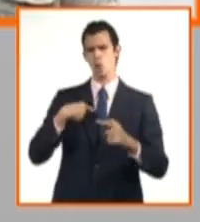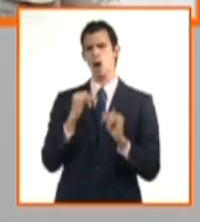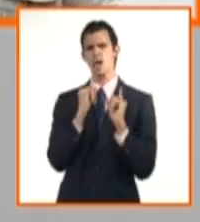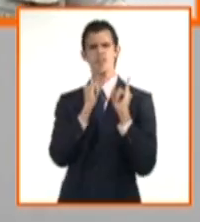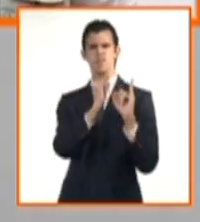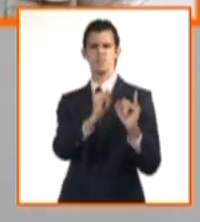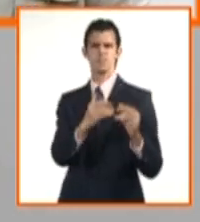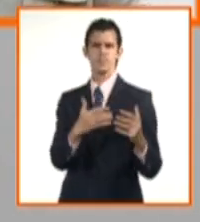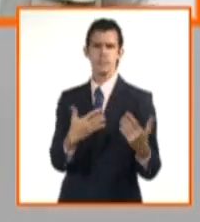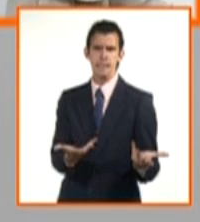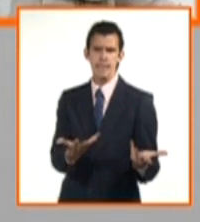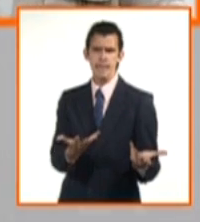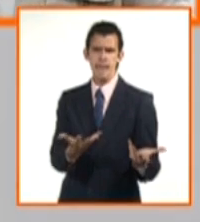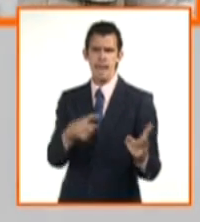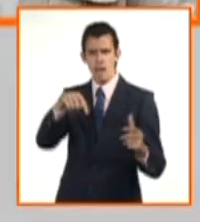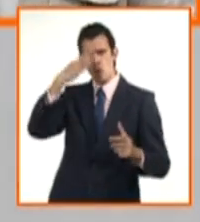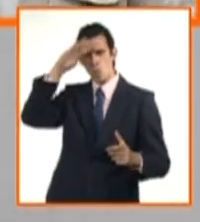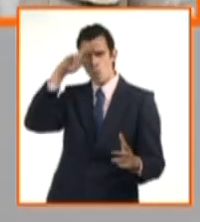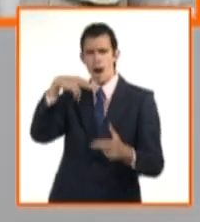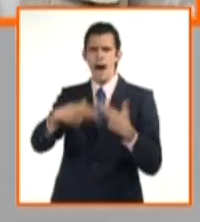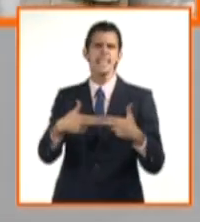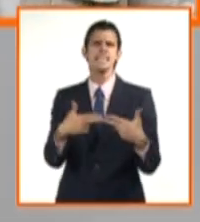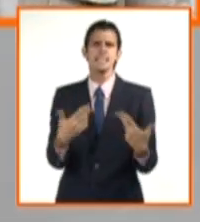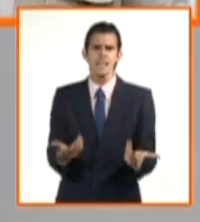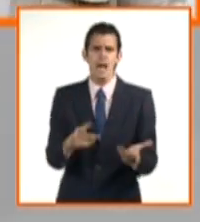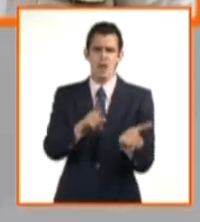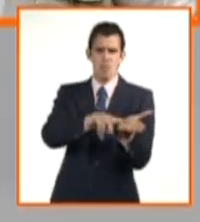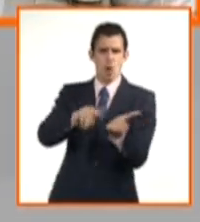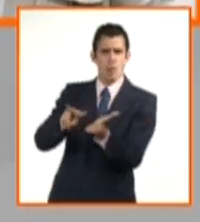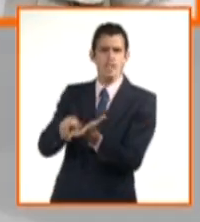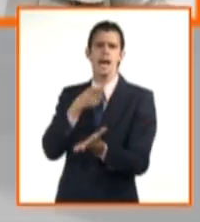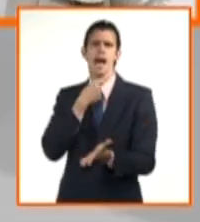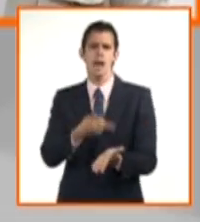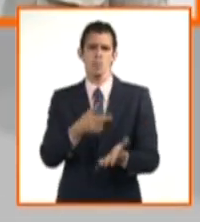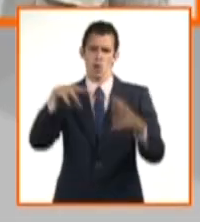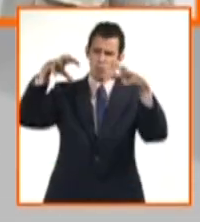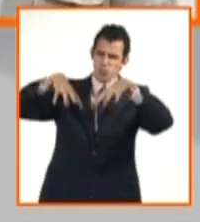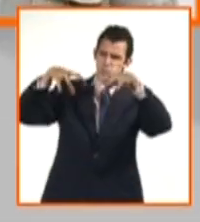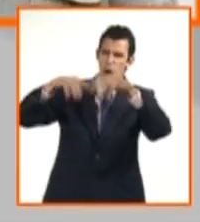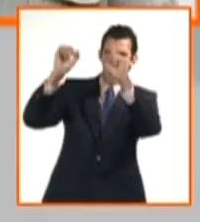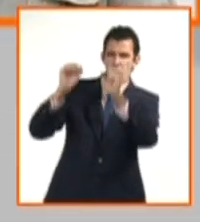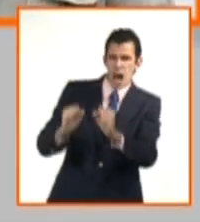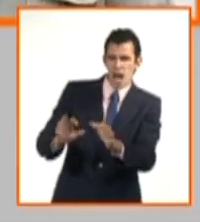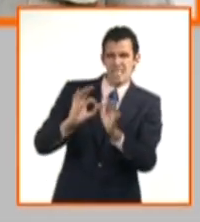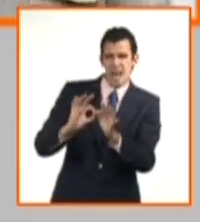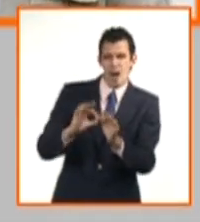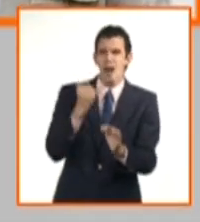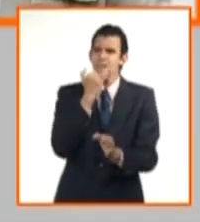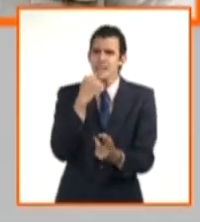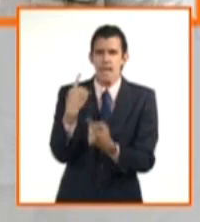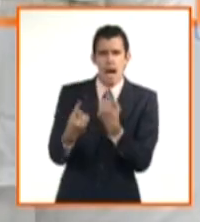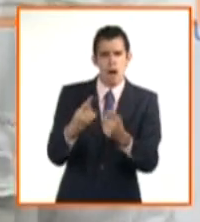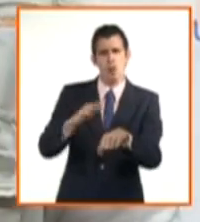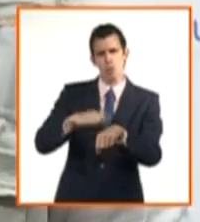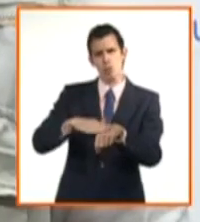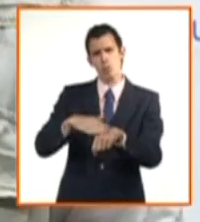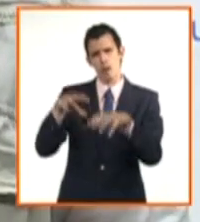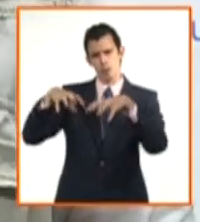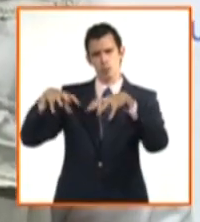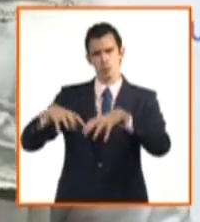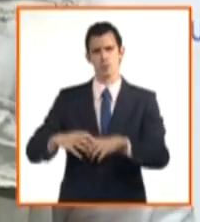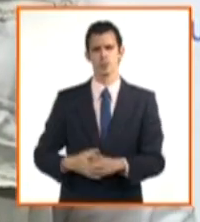respuesta que ya se ofrece en las provincias que han reportado afectaciones a consecuencia de las intensas